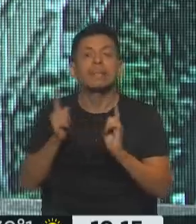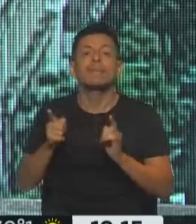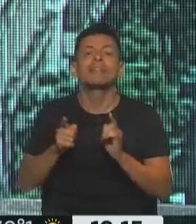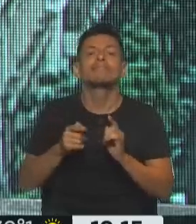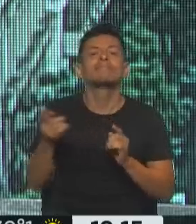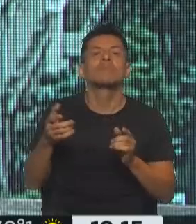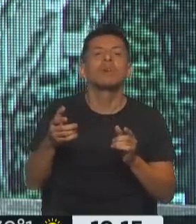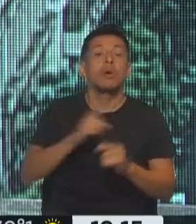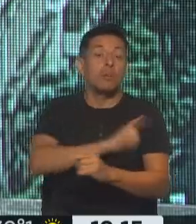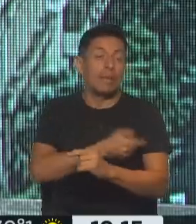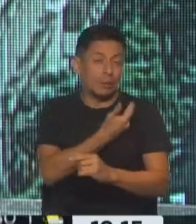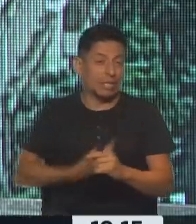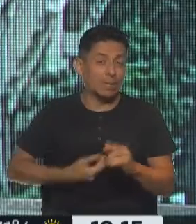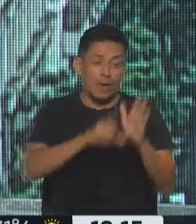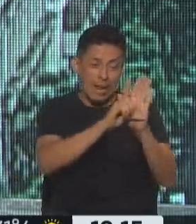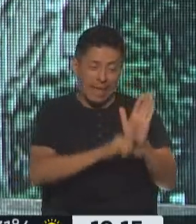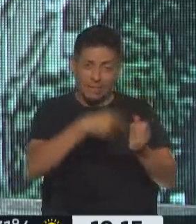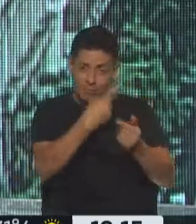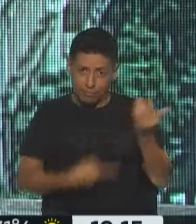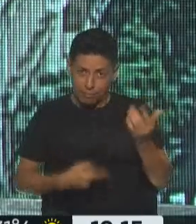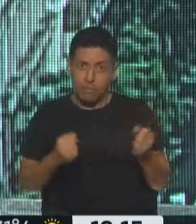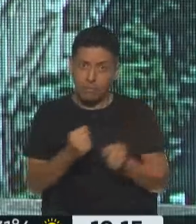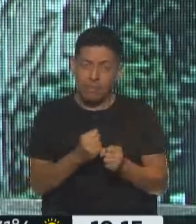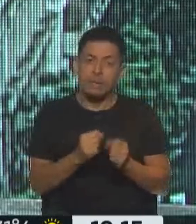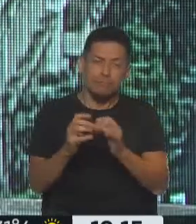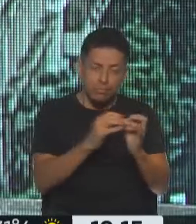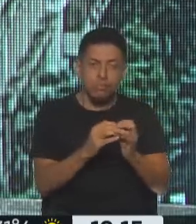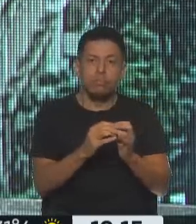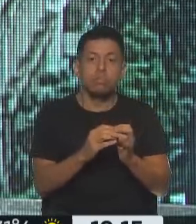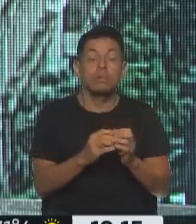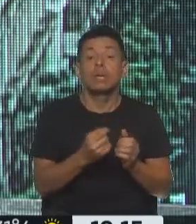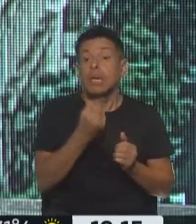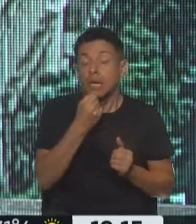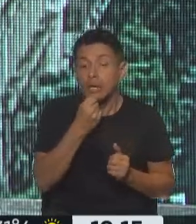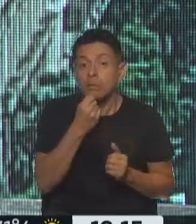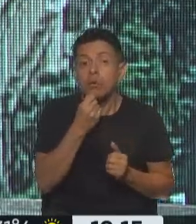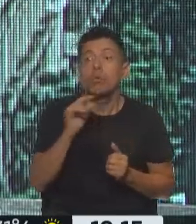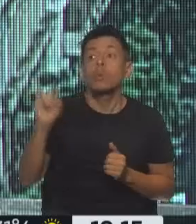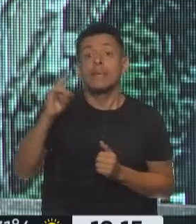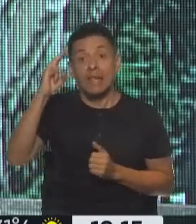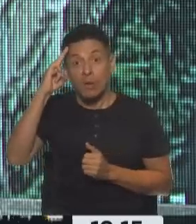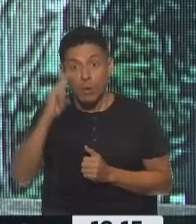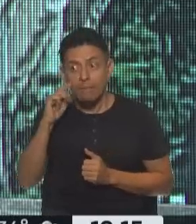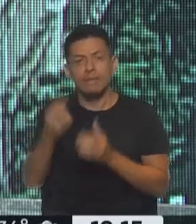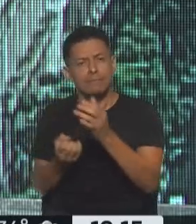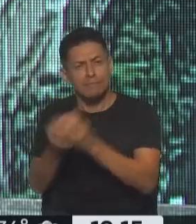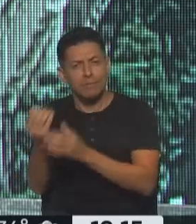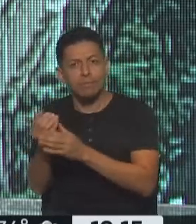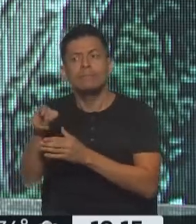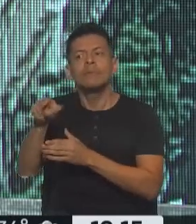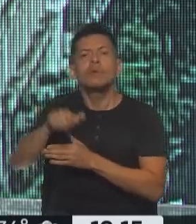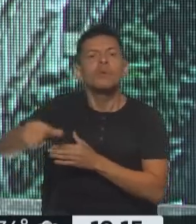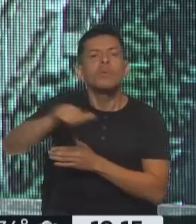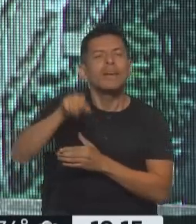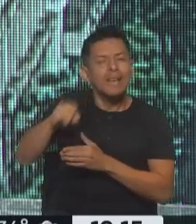ha planteado en extraordinaria, entre las cuales está la creación de 9 universidades en los lugares donde la gente no